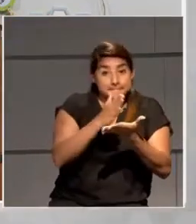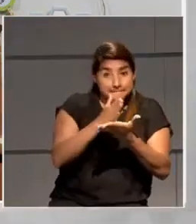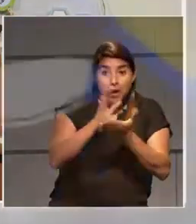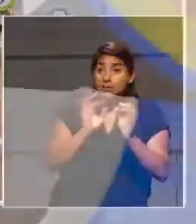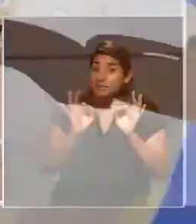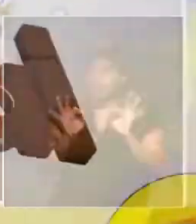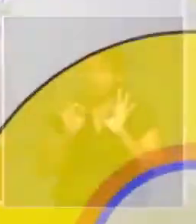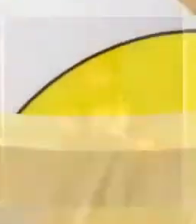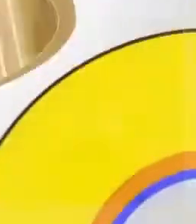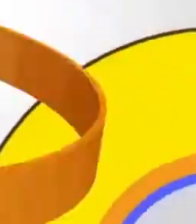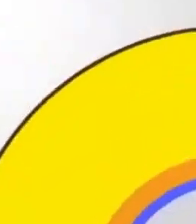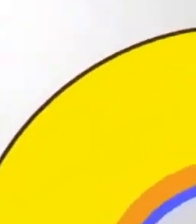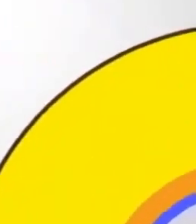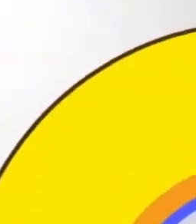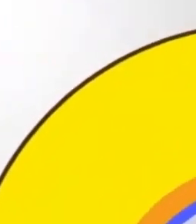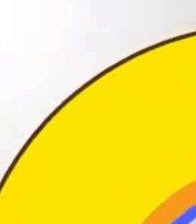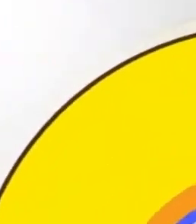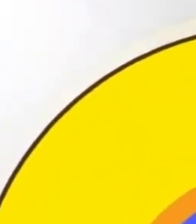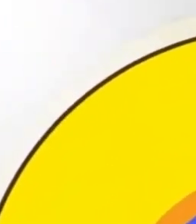pausa, entonces.